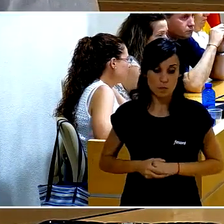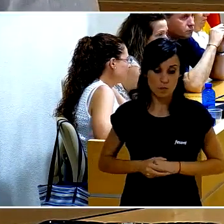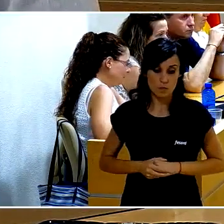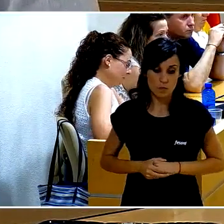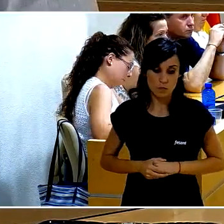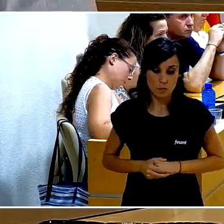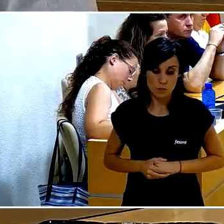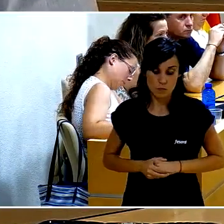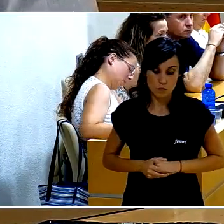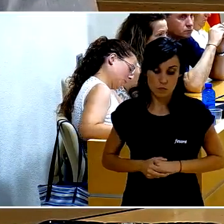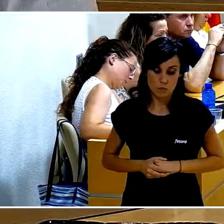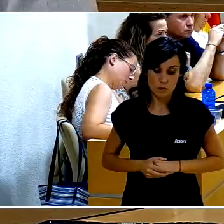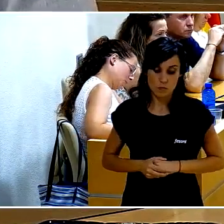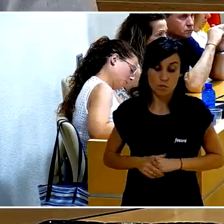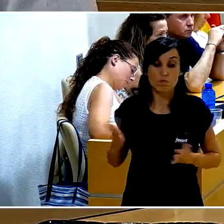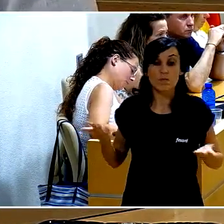Por suerte, pues